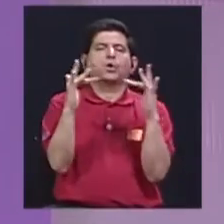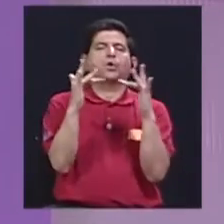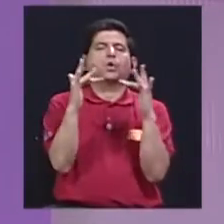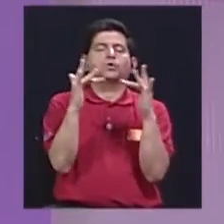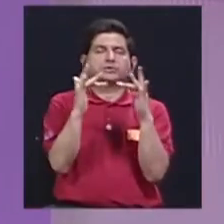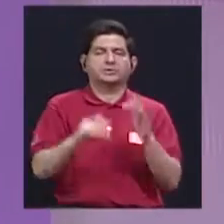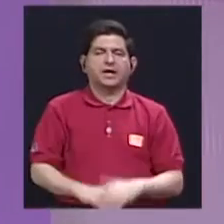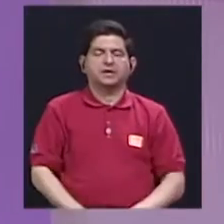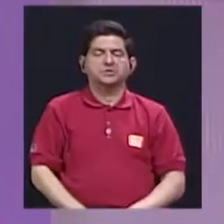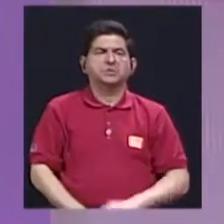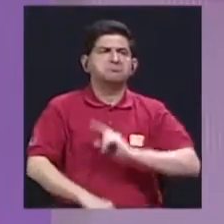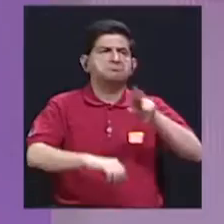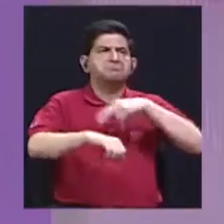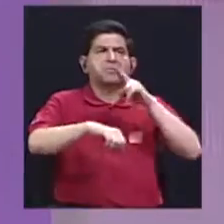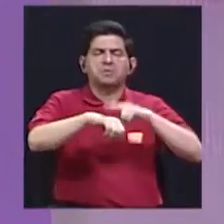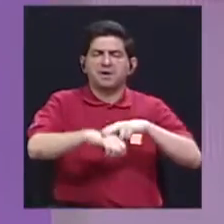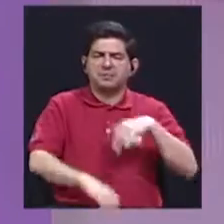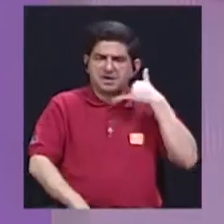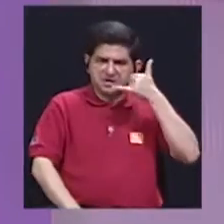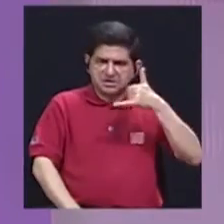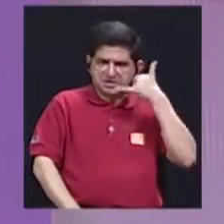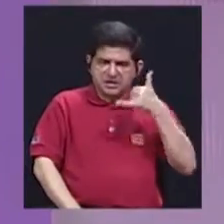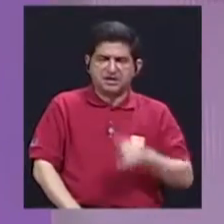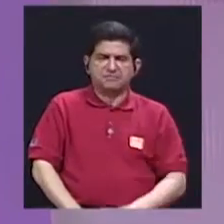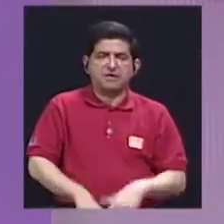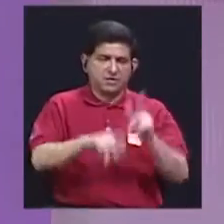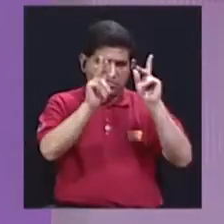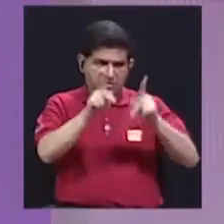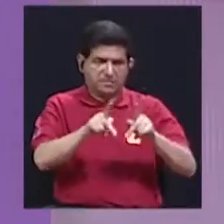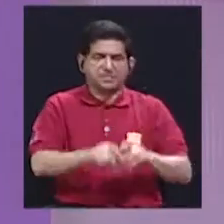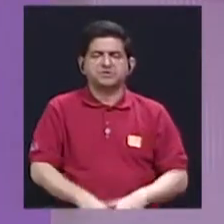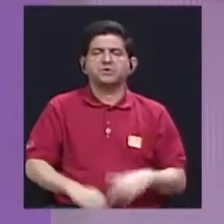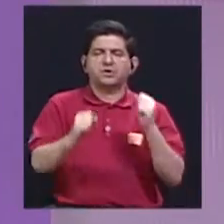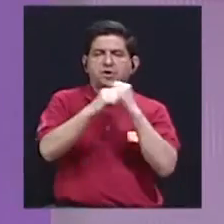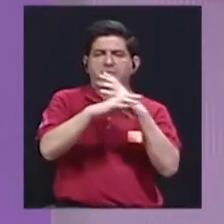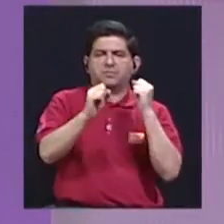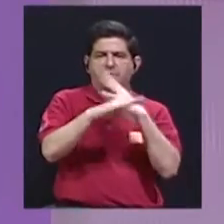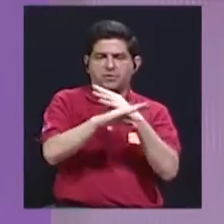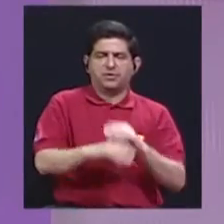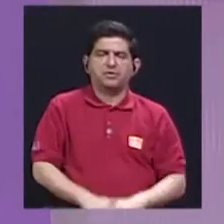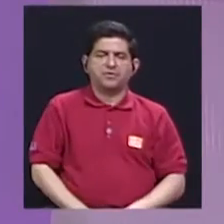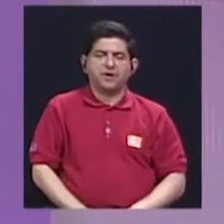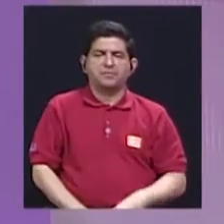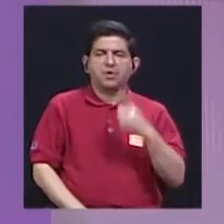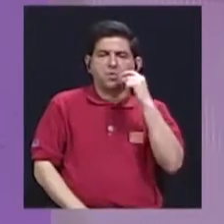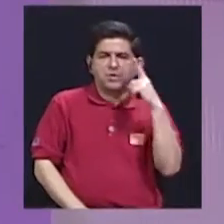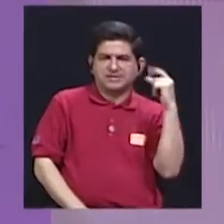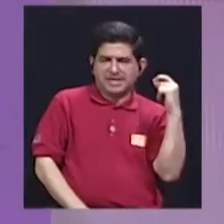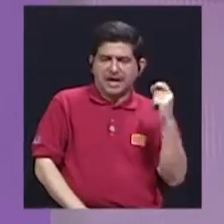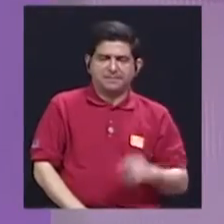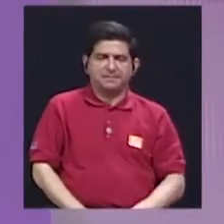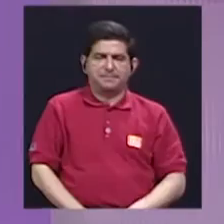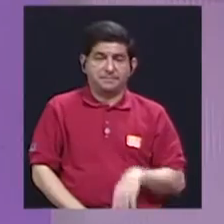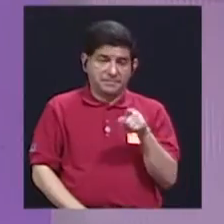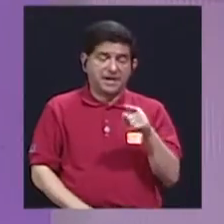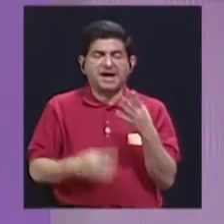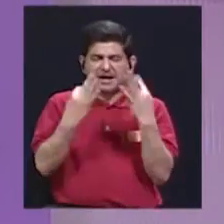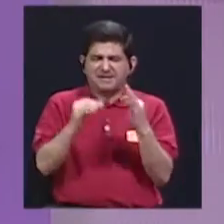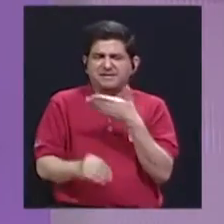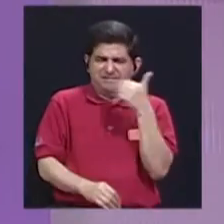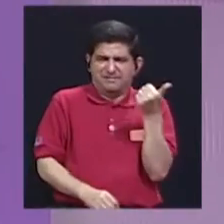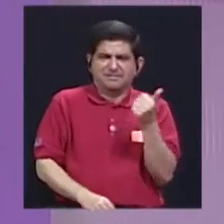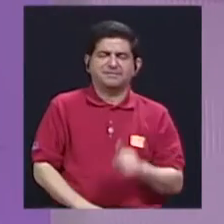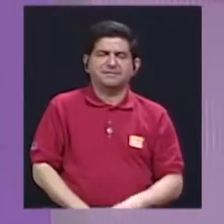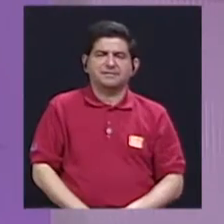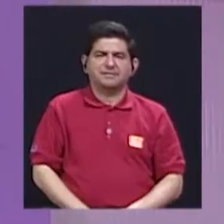pero es por generalmente por teléfono como la paciente por email por el whatsapp bueno por esa parte mejor la